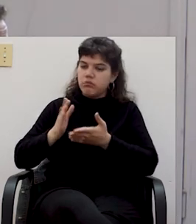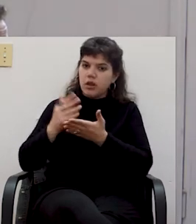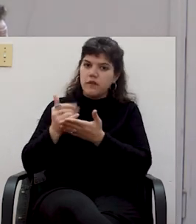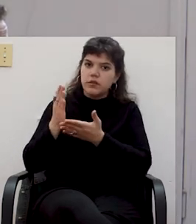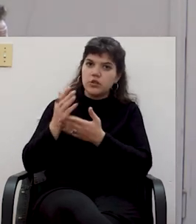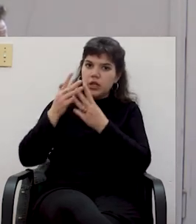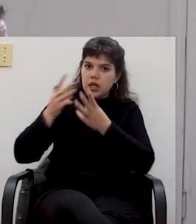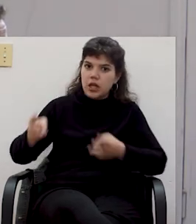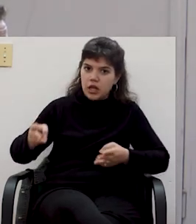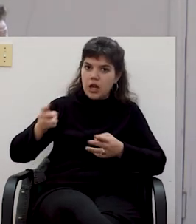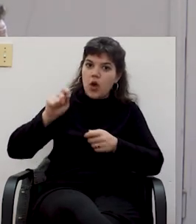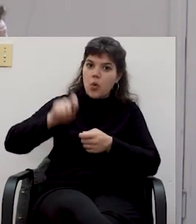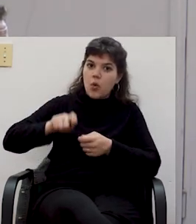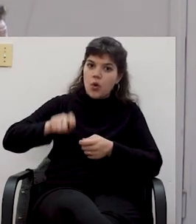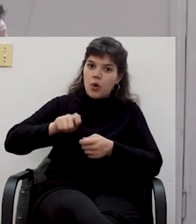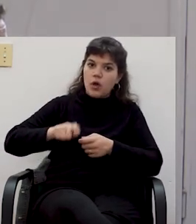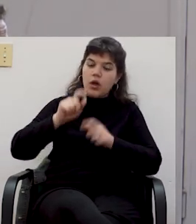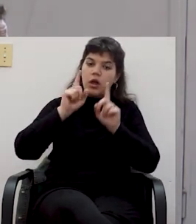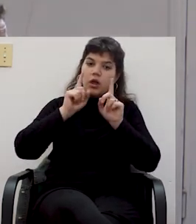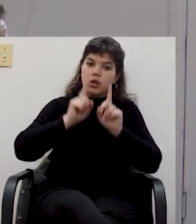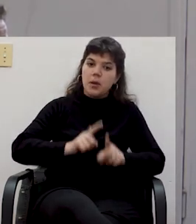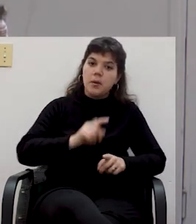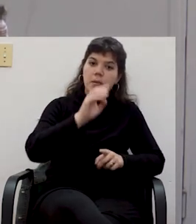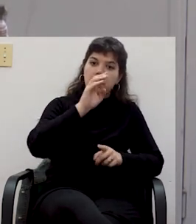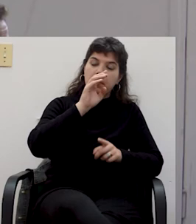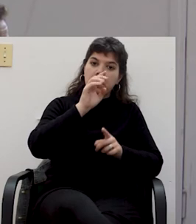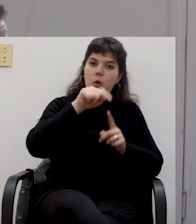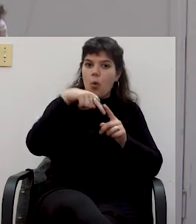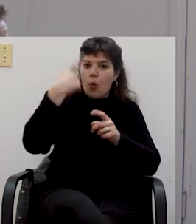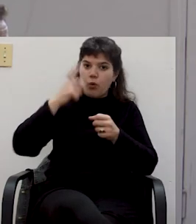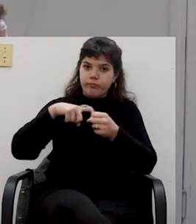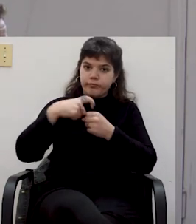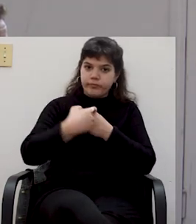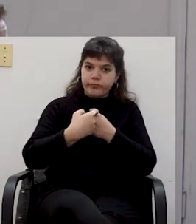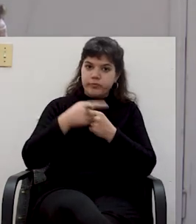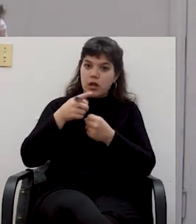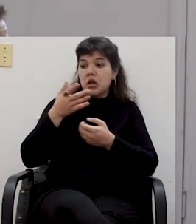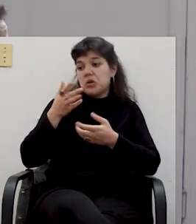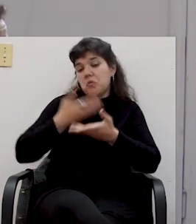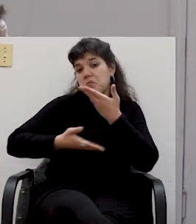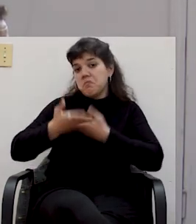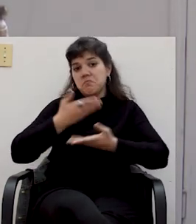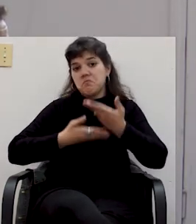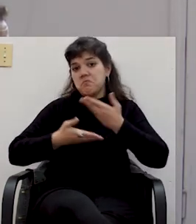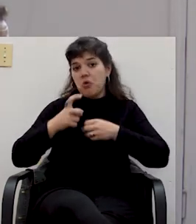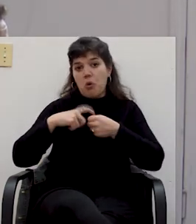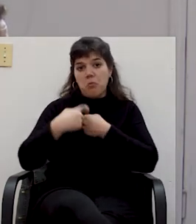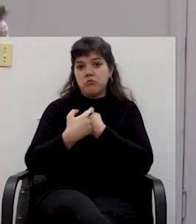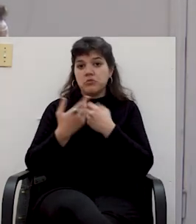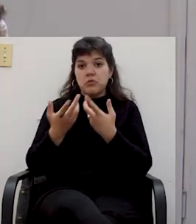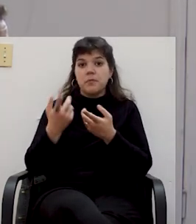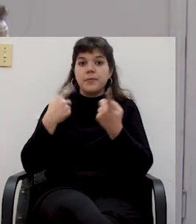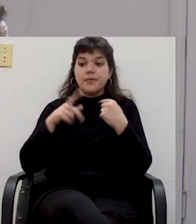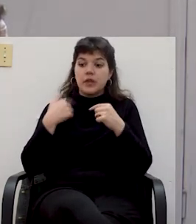Jurídica y PCMALUR, exactamente. Ahí es una comisión gobernada. Y nosotros como equipo técnico